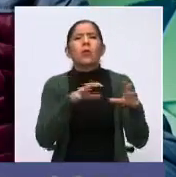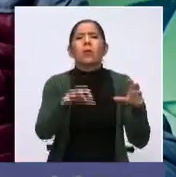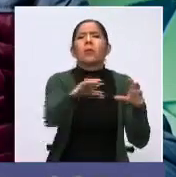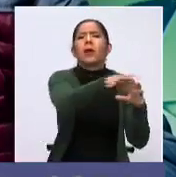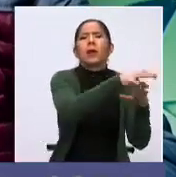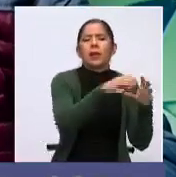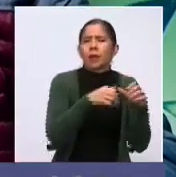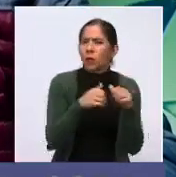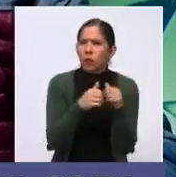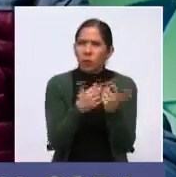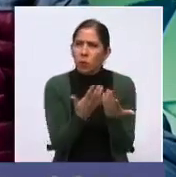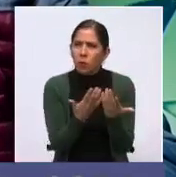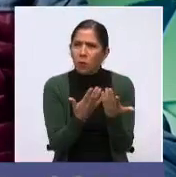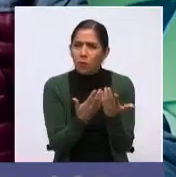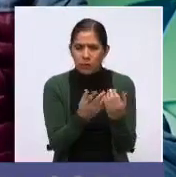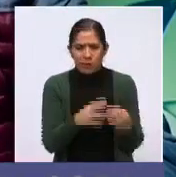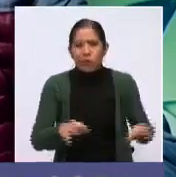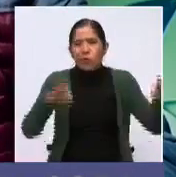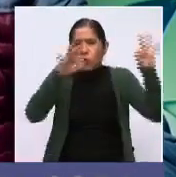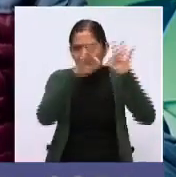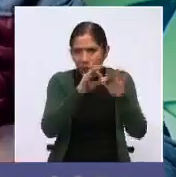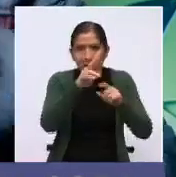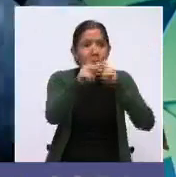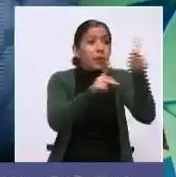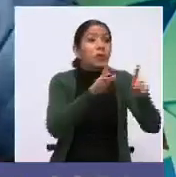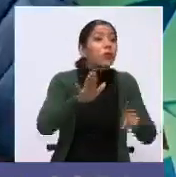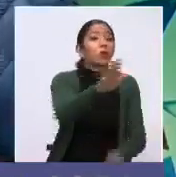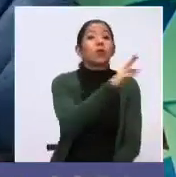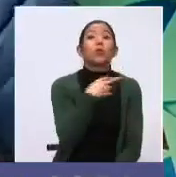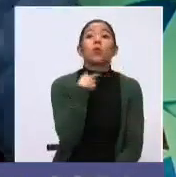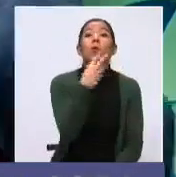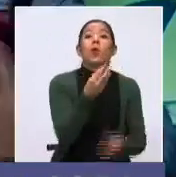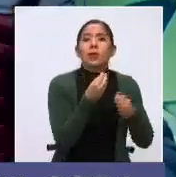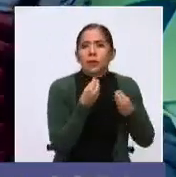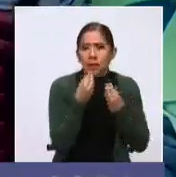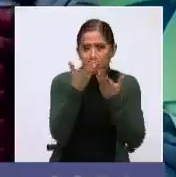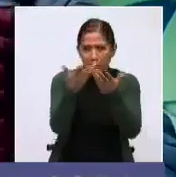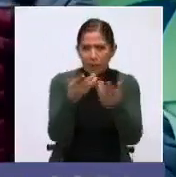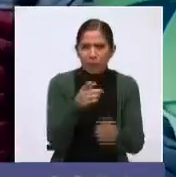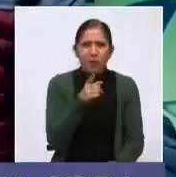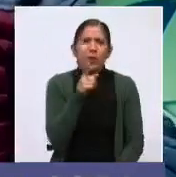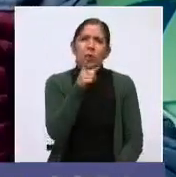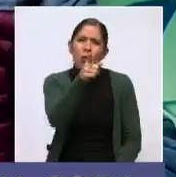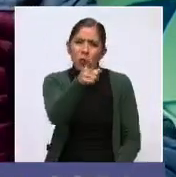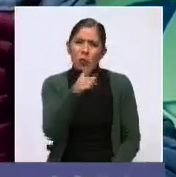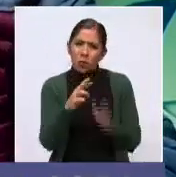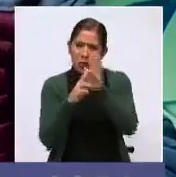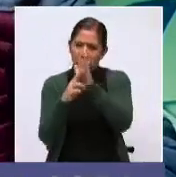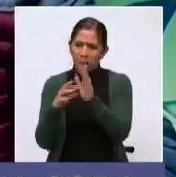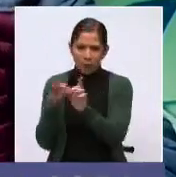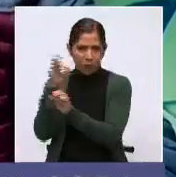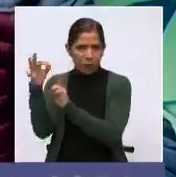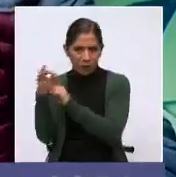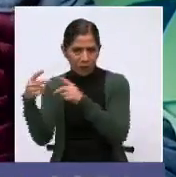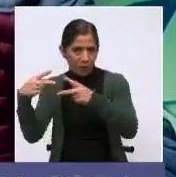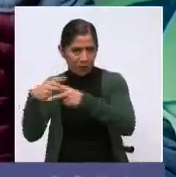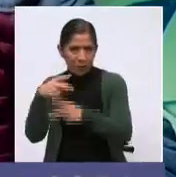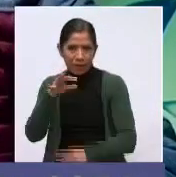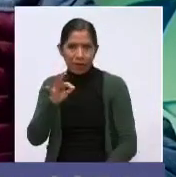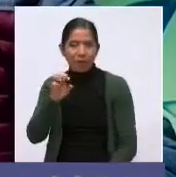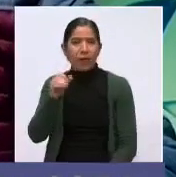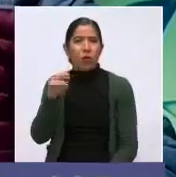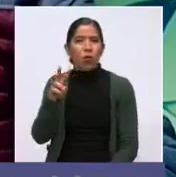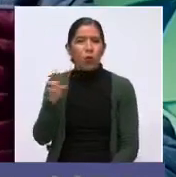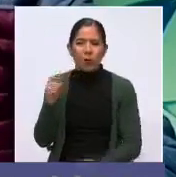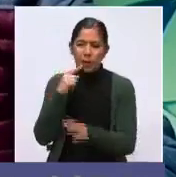los vecinos y vecinas? Que al final lo importante es poder transmitir su voz. La FEJUVE a la que usted representa, que estaría, como usted lo